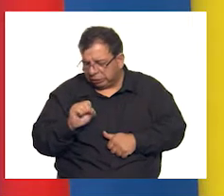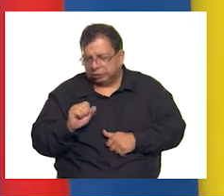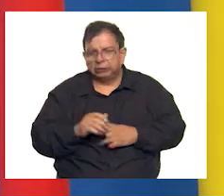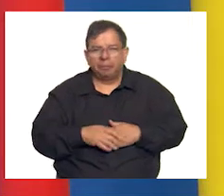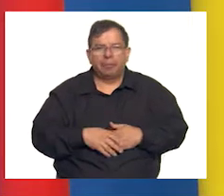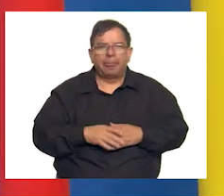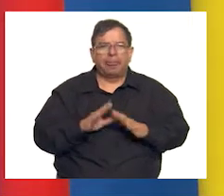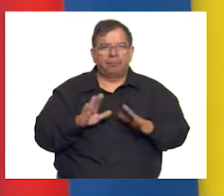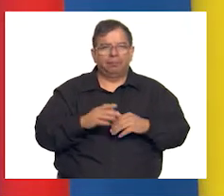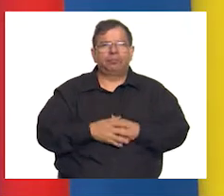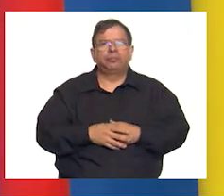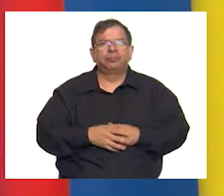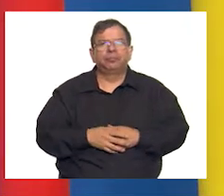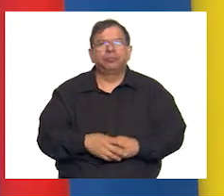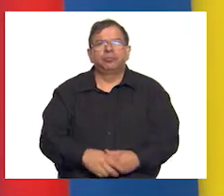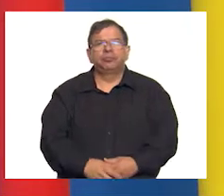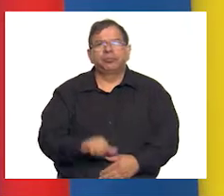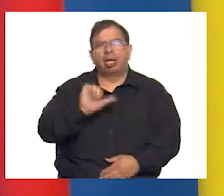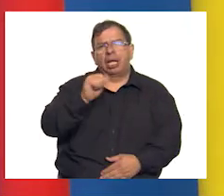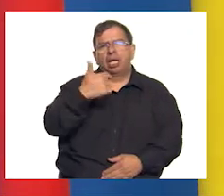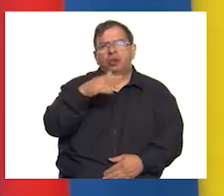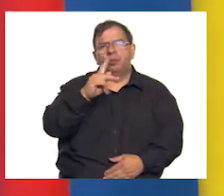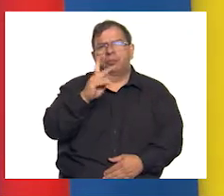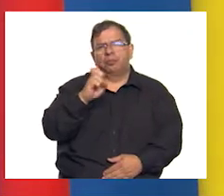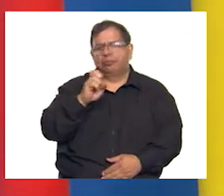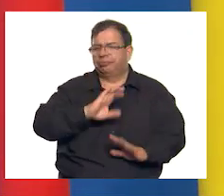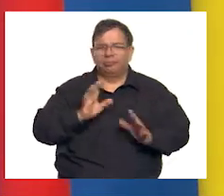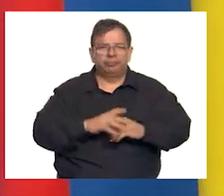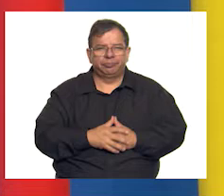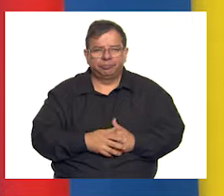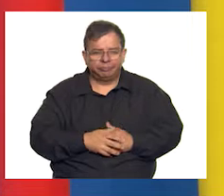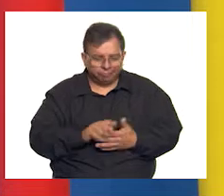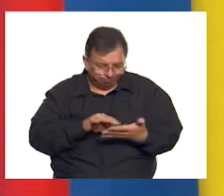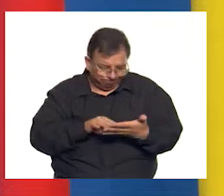A ver, vamos a ver. Agrupación, no.